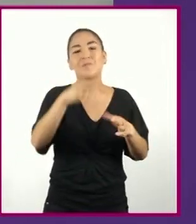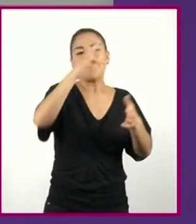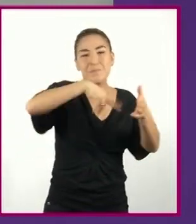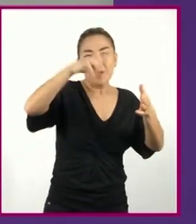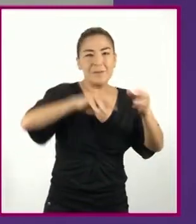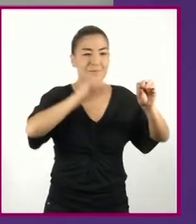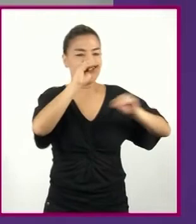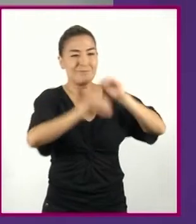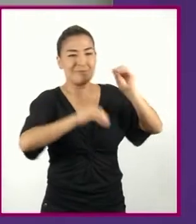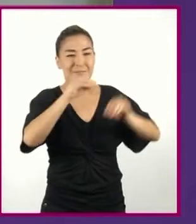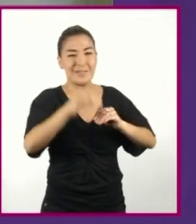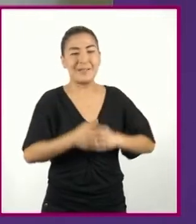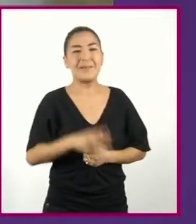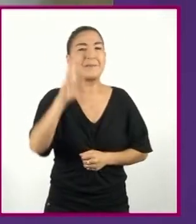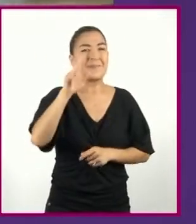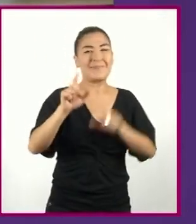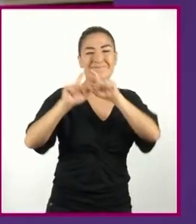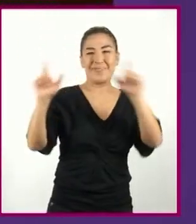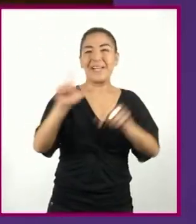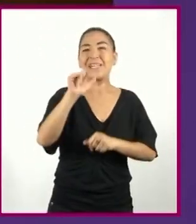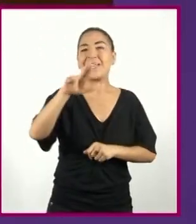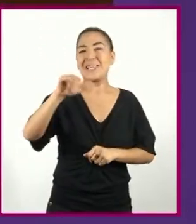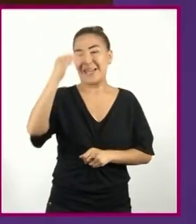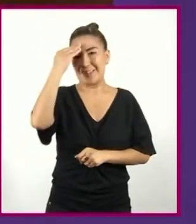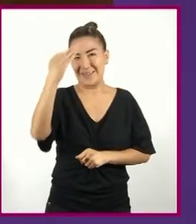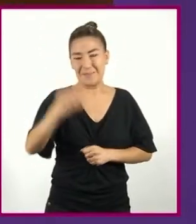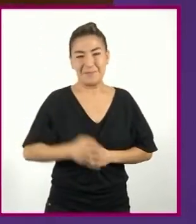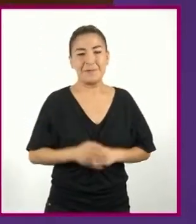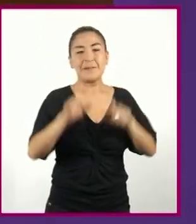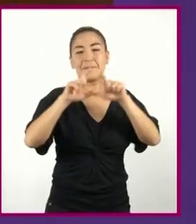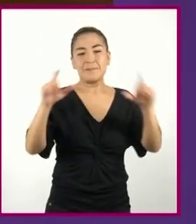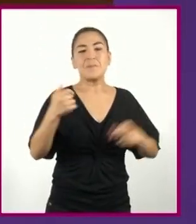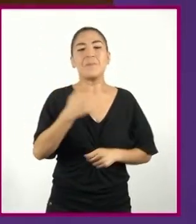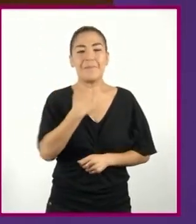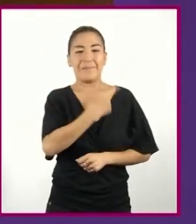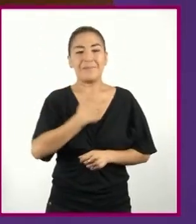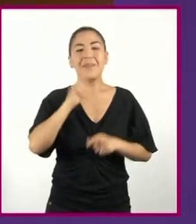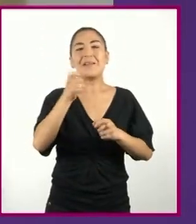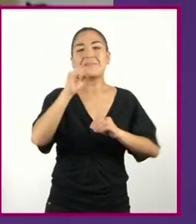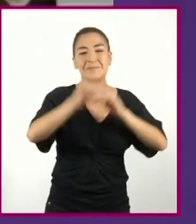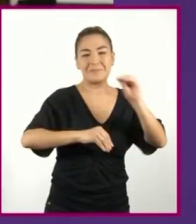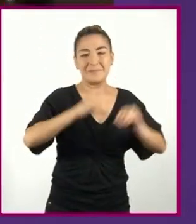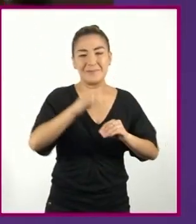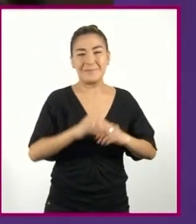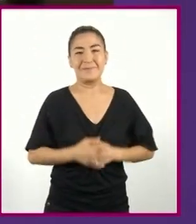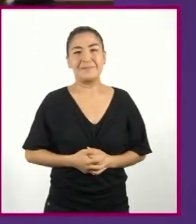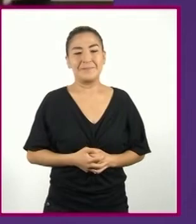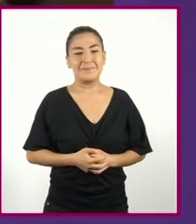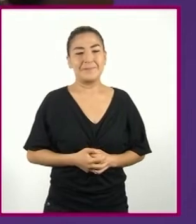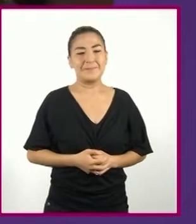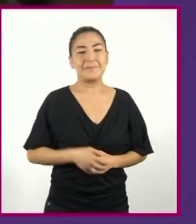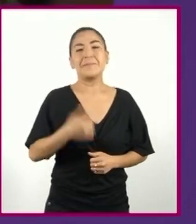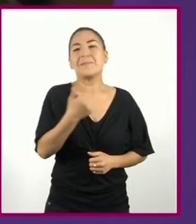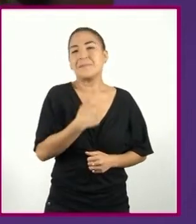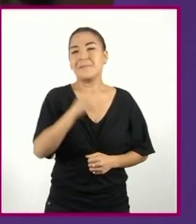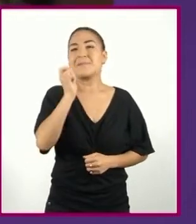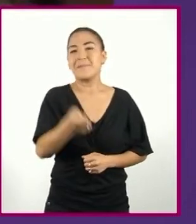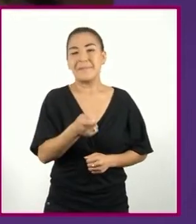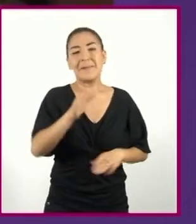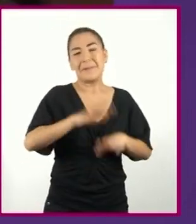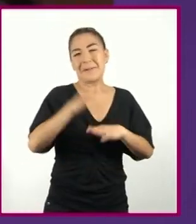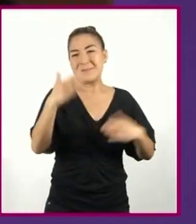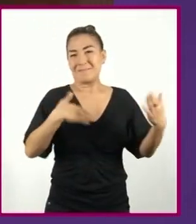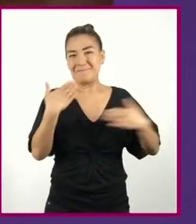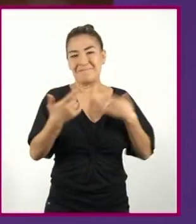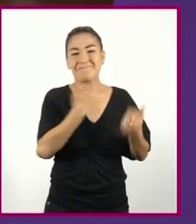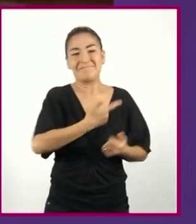hicimos en una línea de tiempo. A mí me gustó crear mi propia Catrina. A mí muy